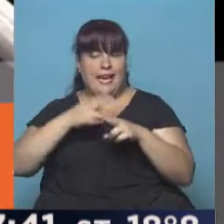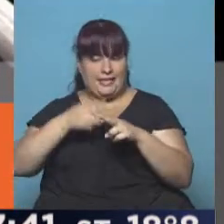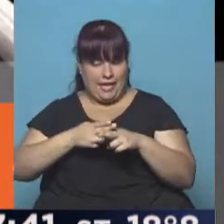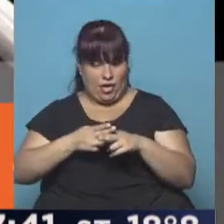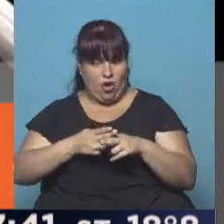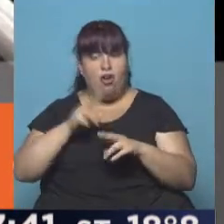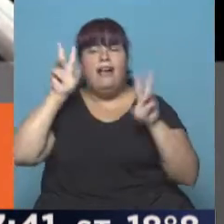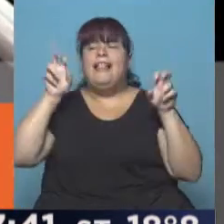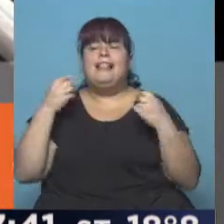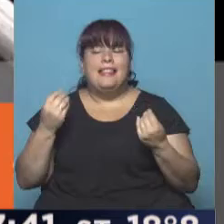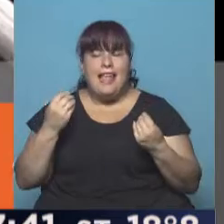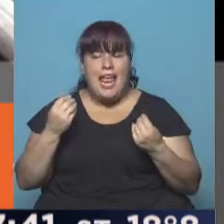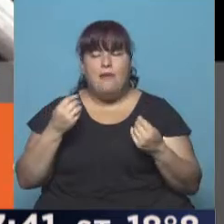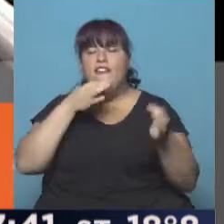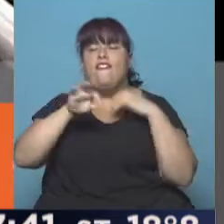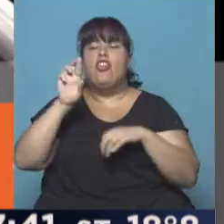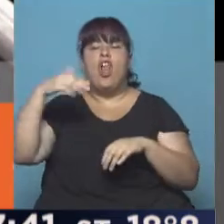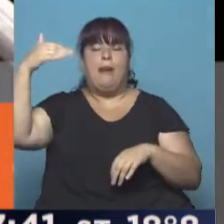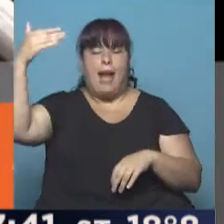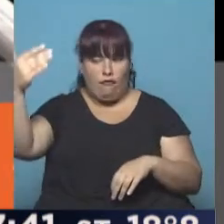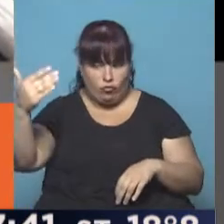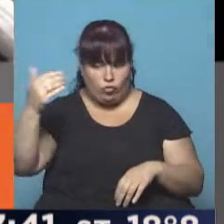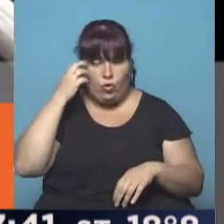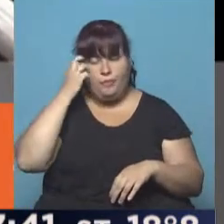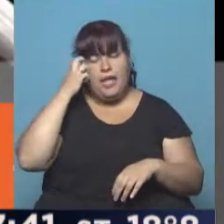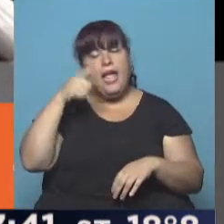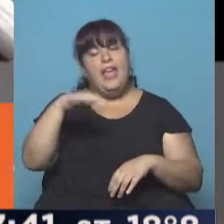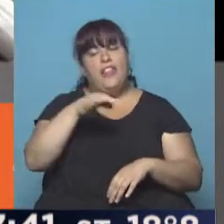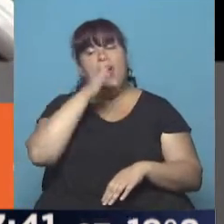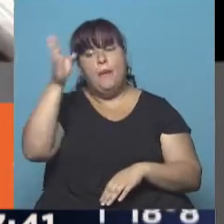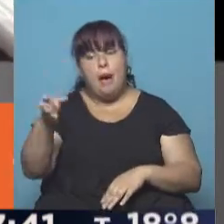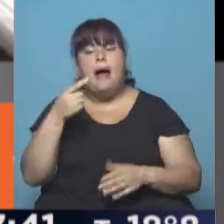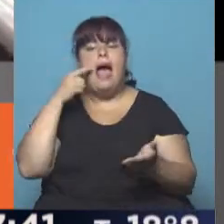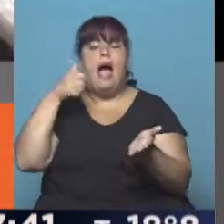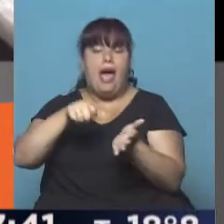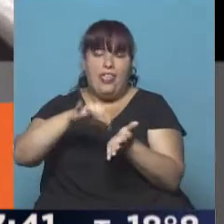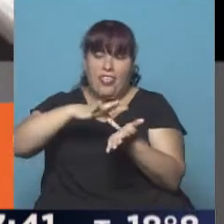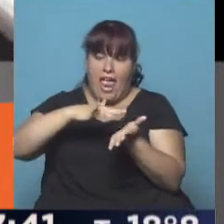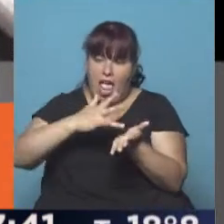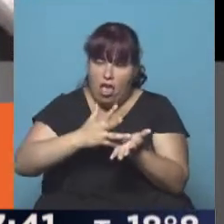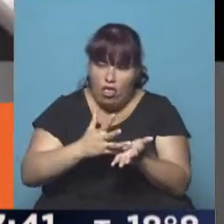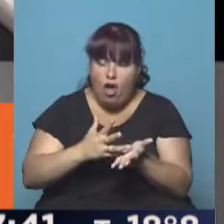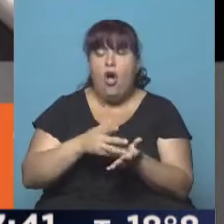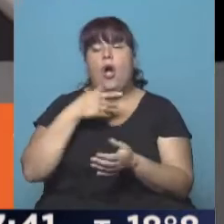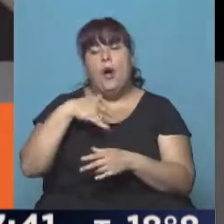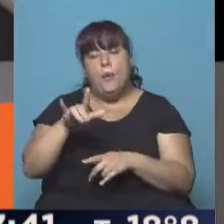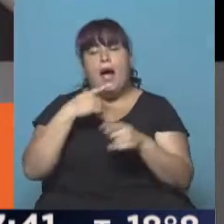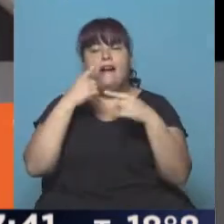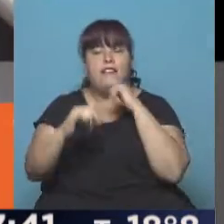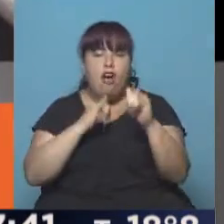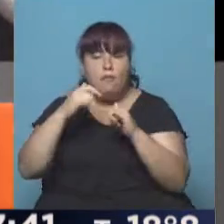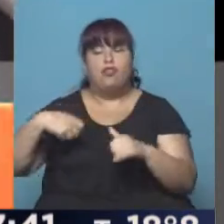Py. La causa, la venta de dólar a futuro. Ella deberá asistir para registrar sus huellas dactilares, someterse a un